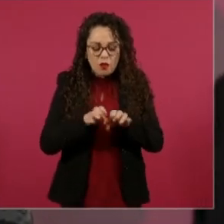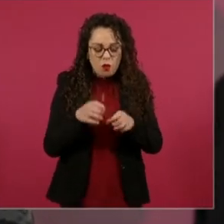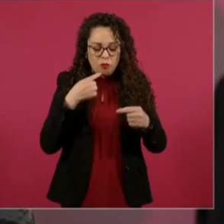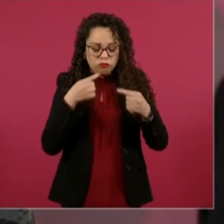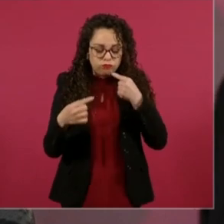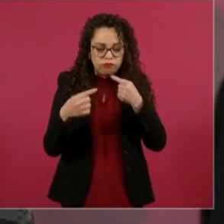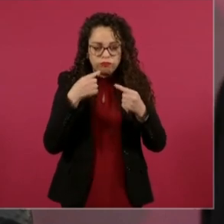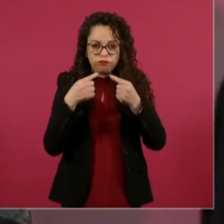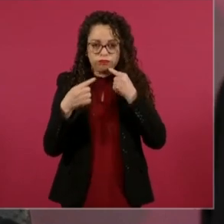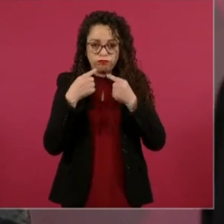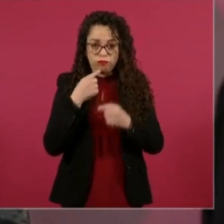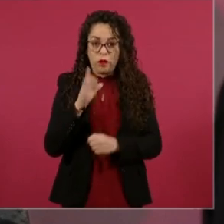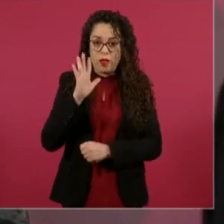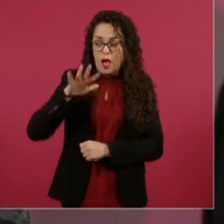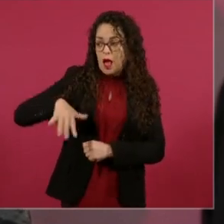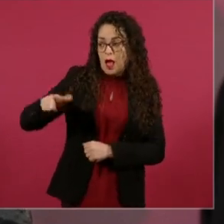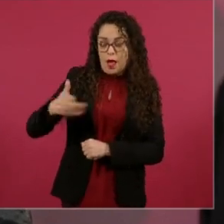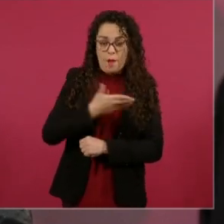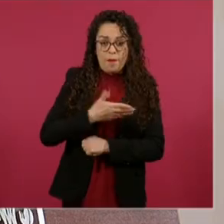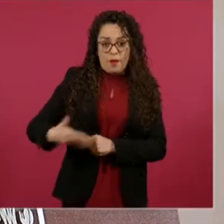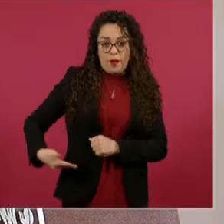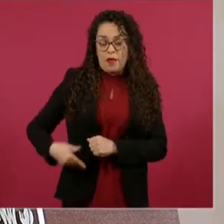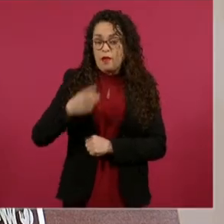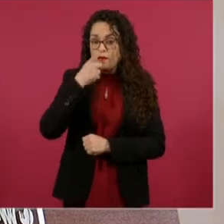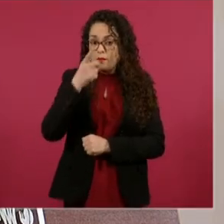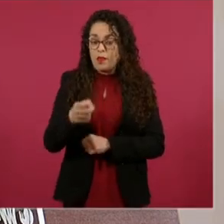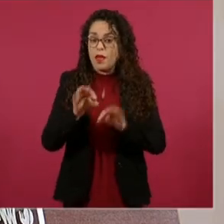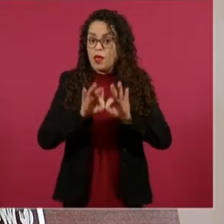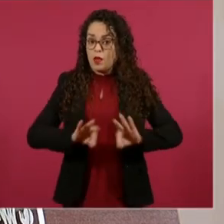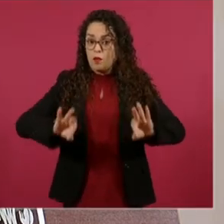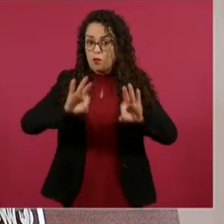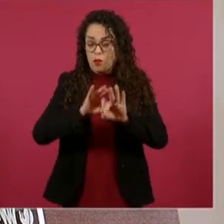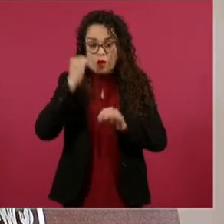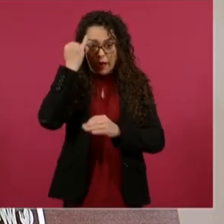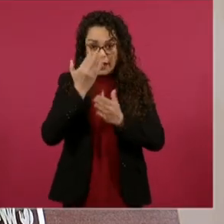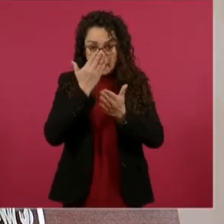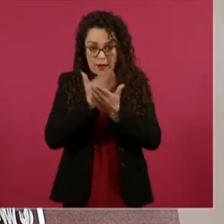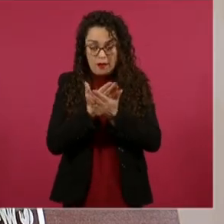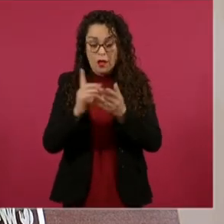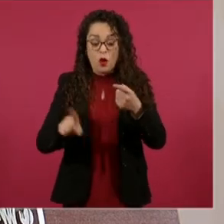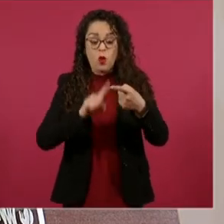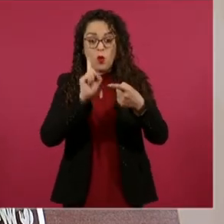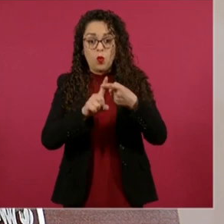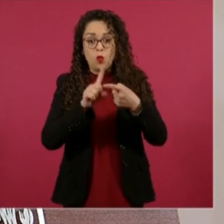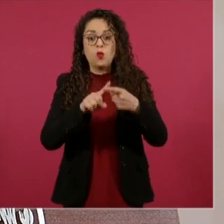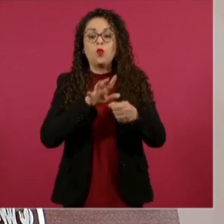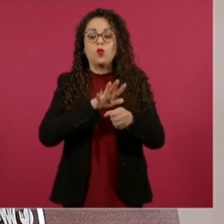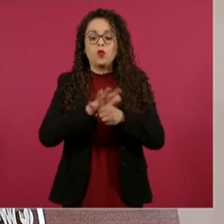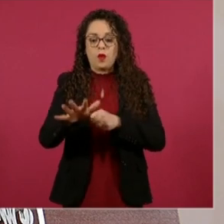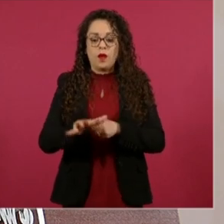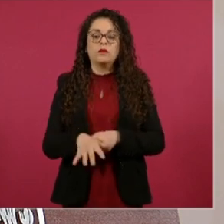ya mencionaba el presidente, una que tiene que ver con asegurar que la Guardia Nacional